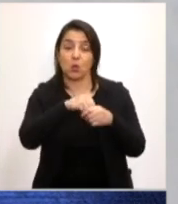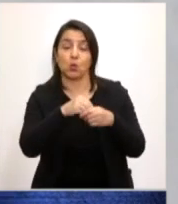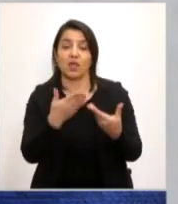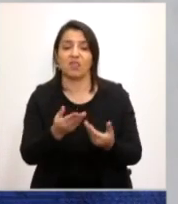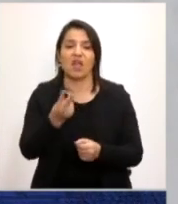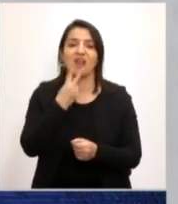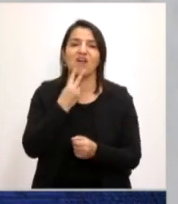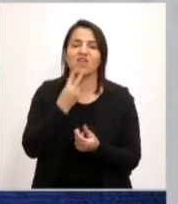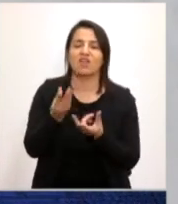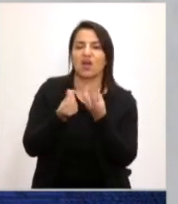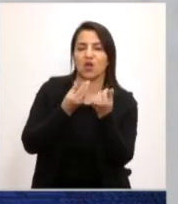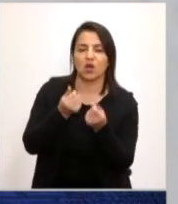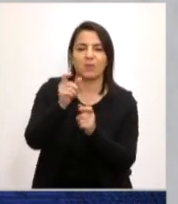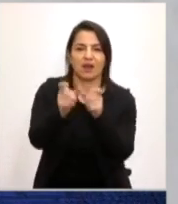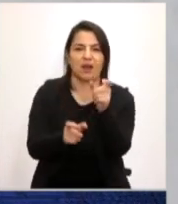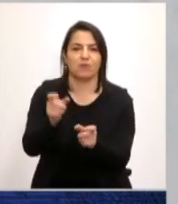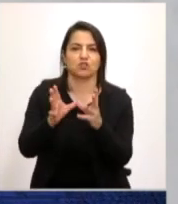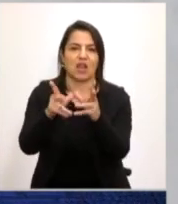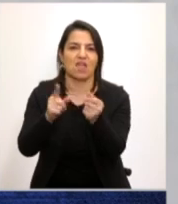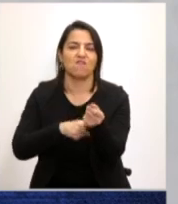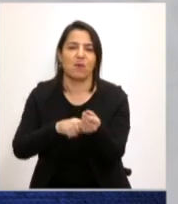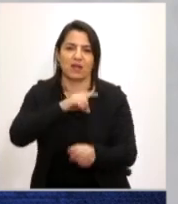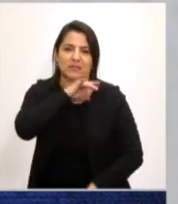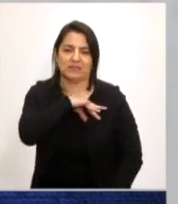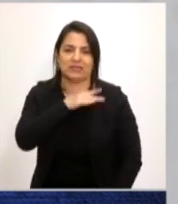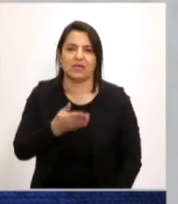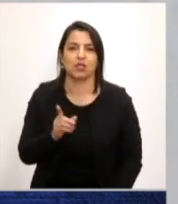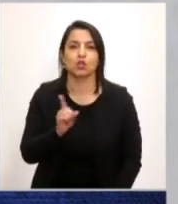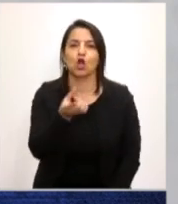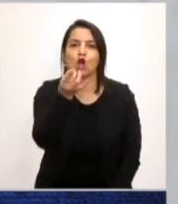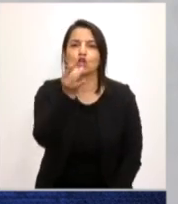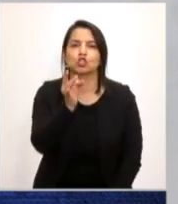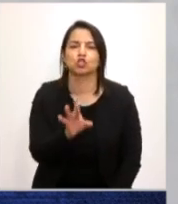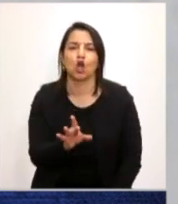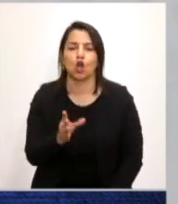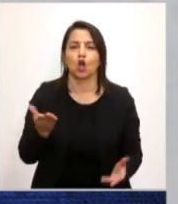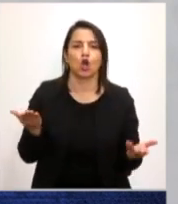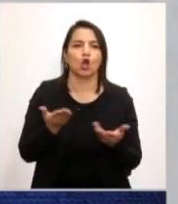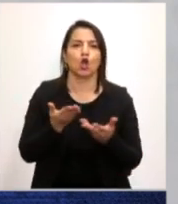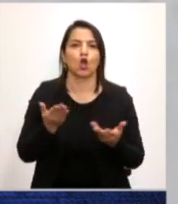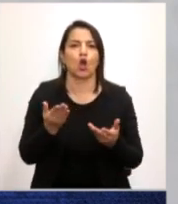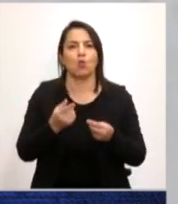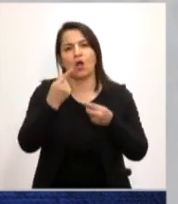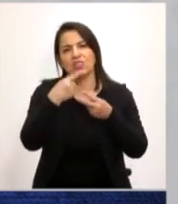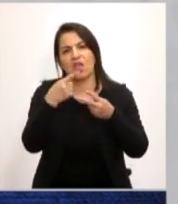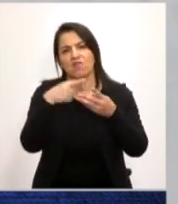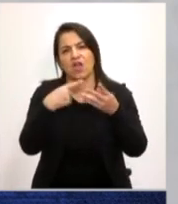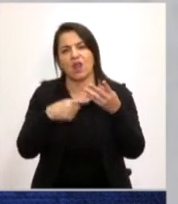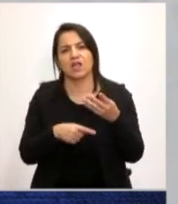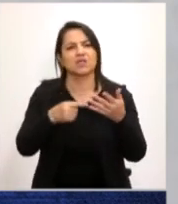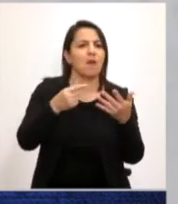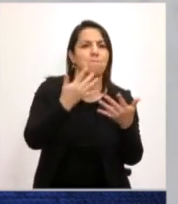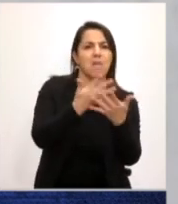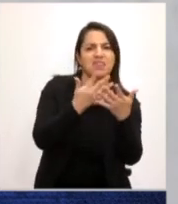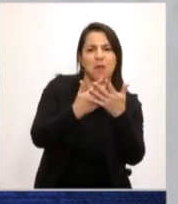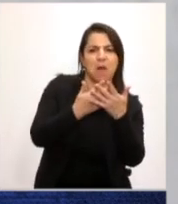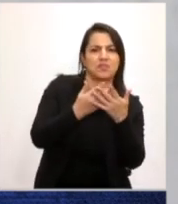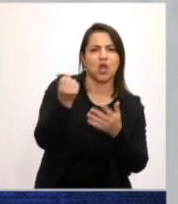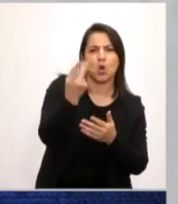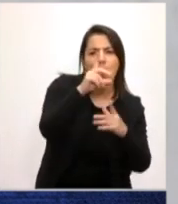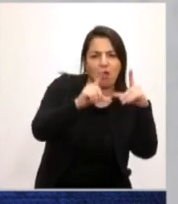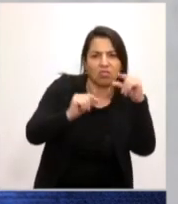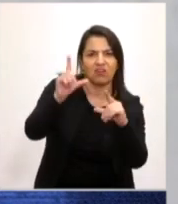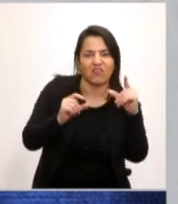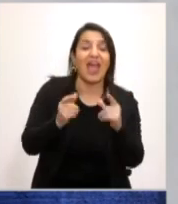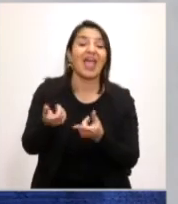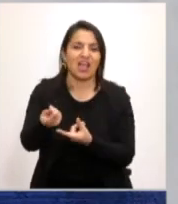económica que llevan las personas y las familias de nuestro país, y no solo como el funcionamiento de múltiples expresiones matemáticas. La economía tiene sentido